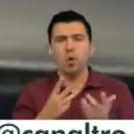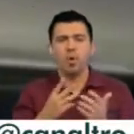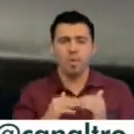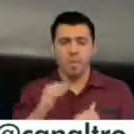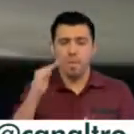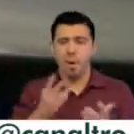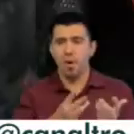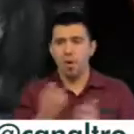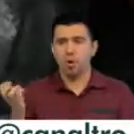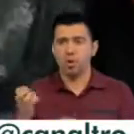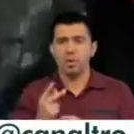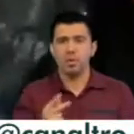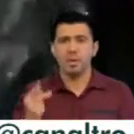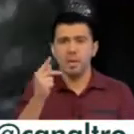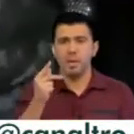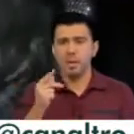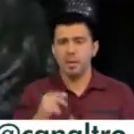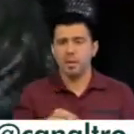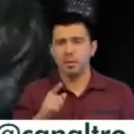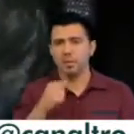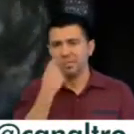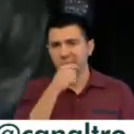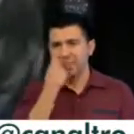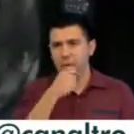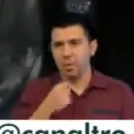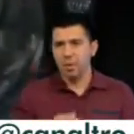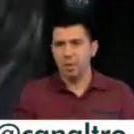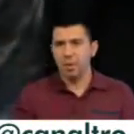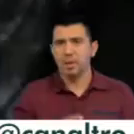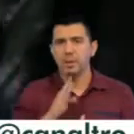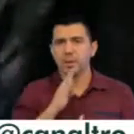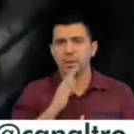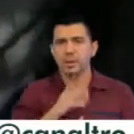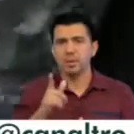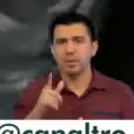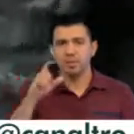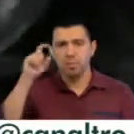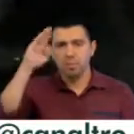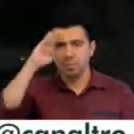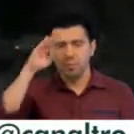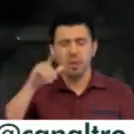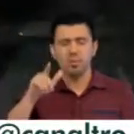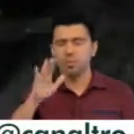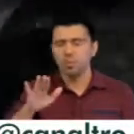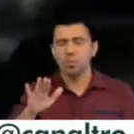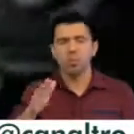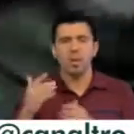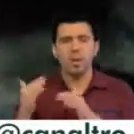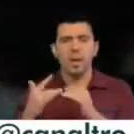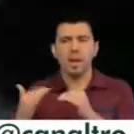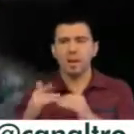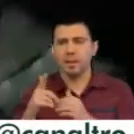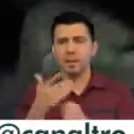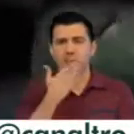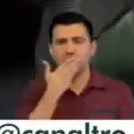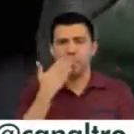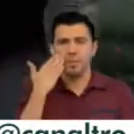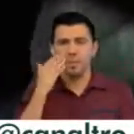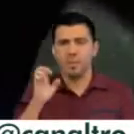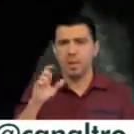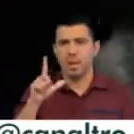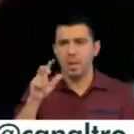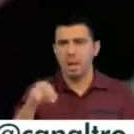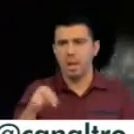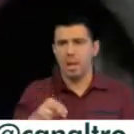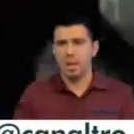800 kilogramos de cocaína, al parecer pertenecientes al Ejército Popular de Liberación, que se da o que